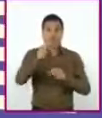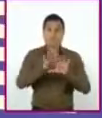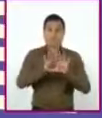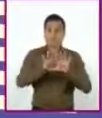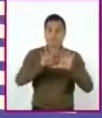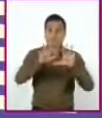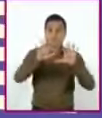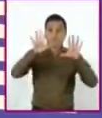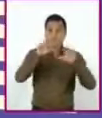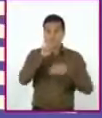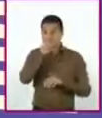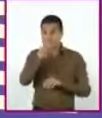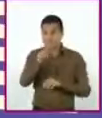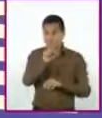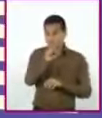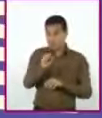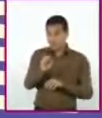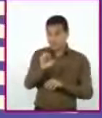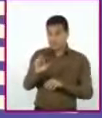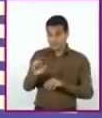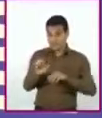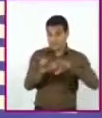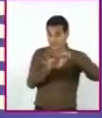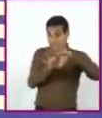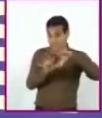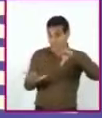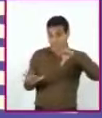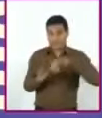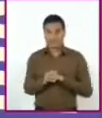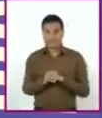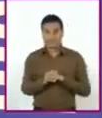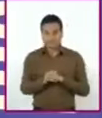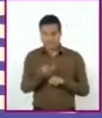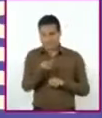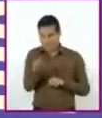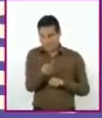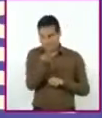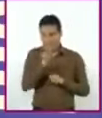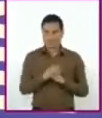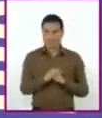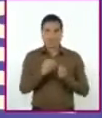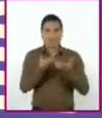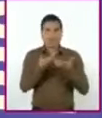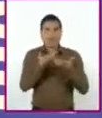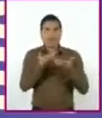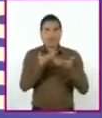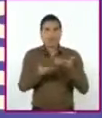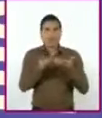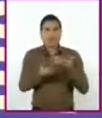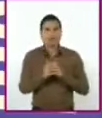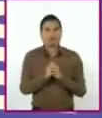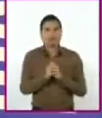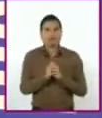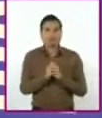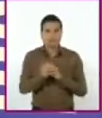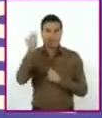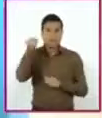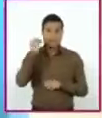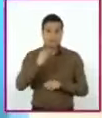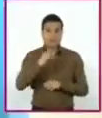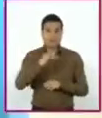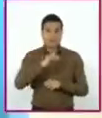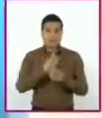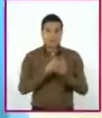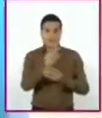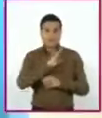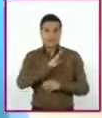sureste. Ahora, contesten, ¿qué países de la actualidad comprendían el territorio la Nueva España?